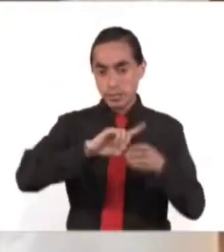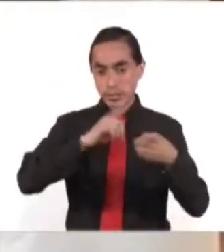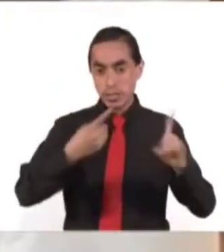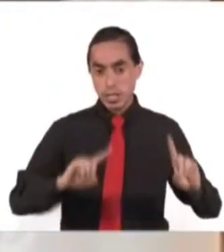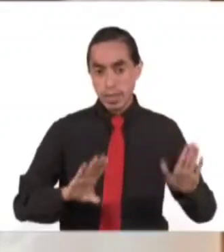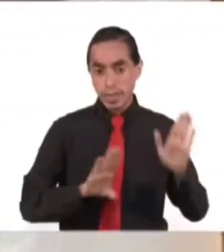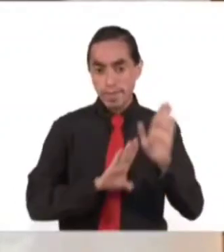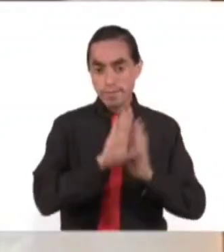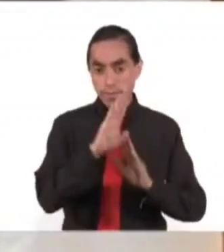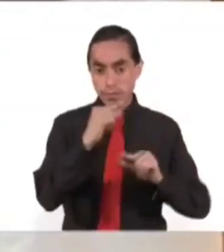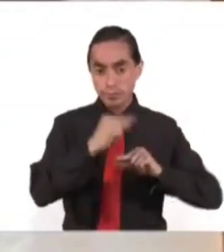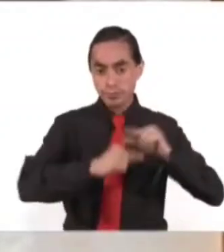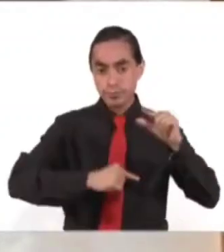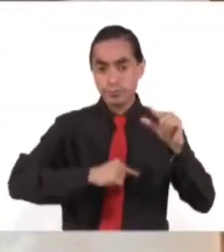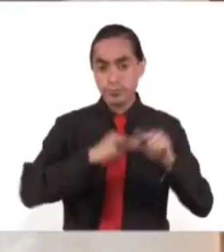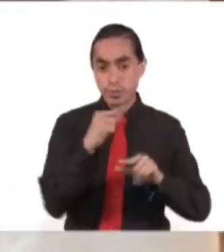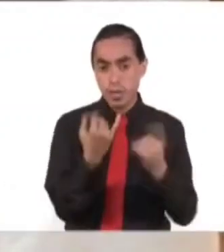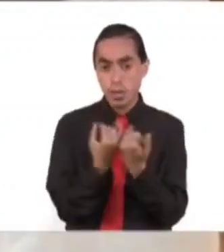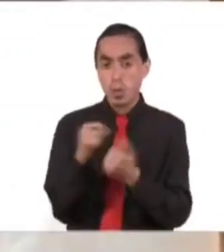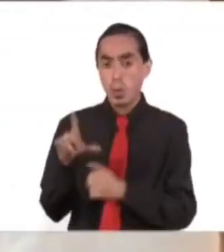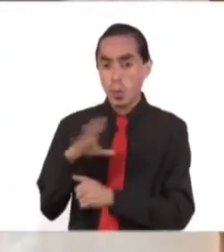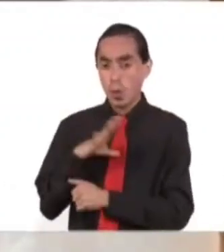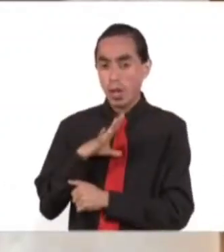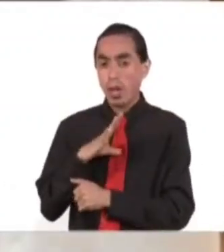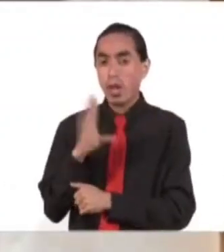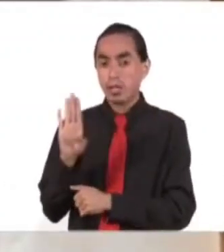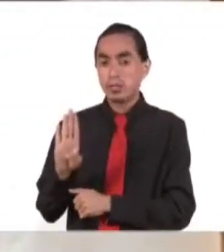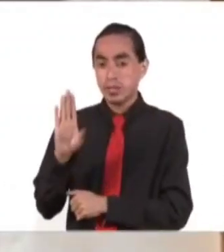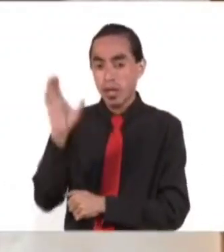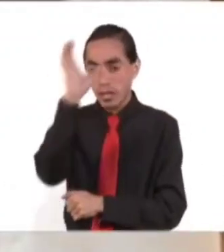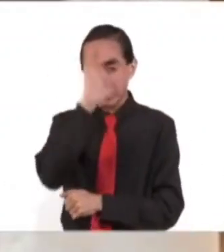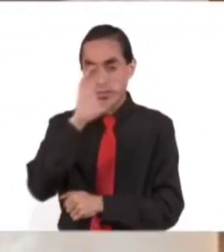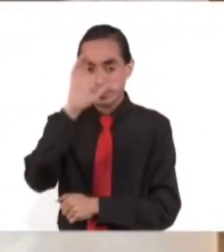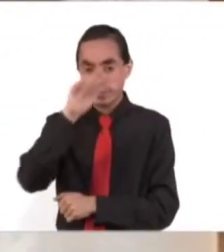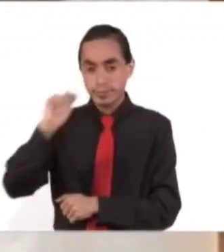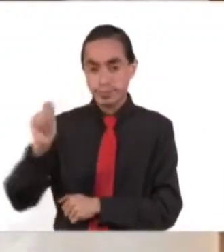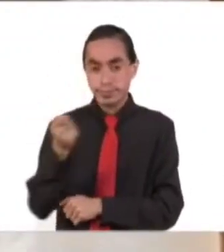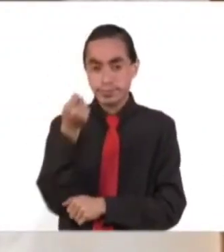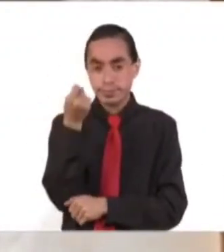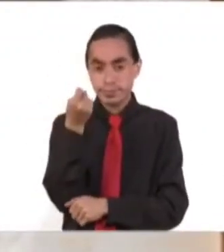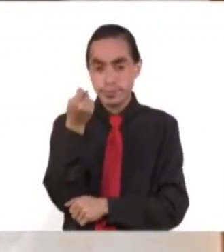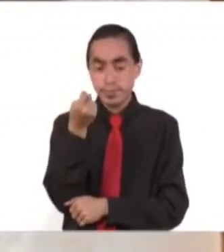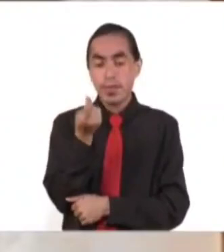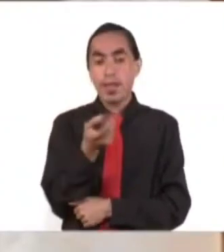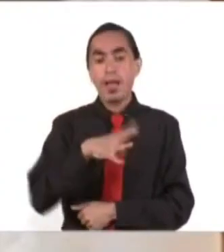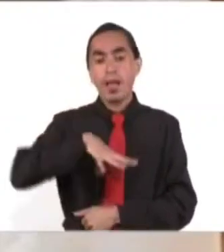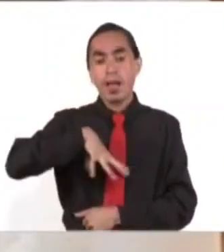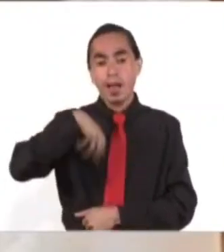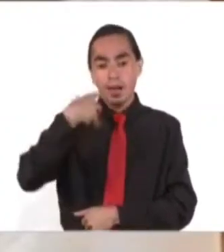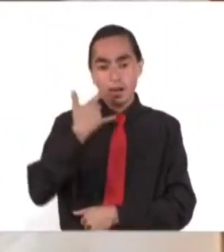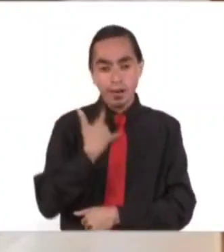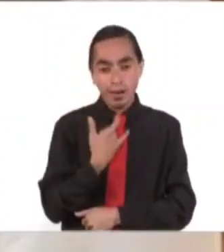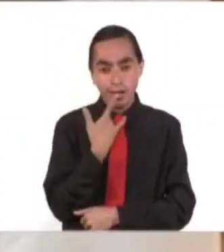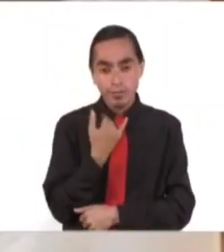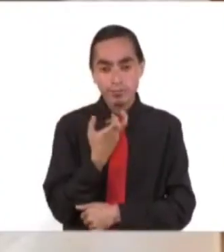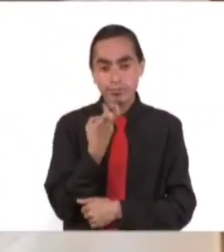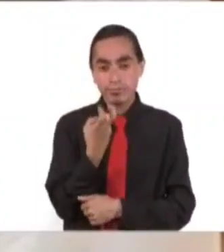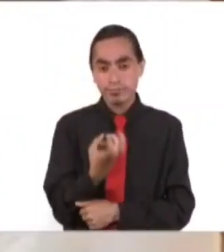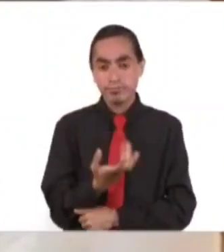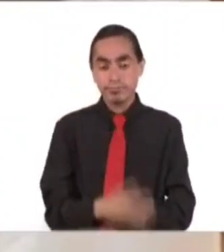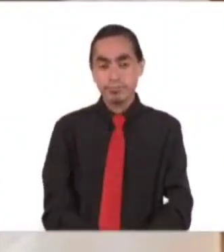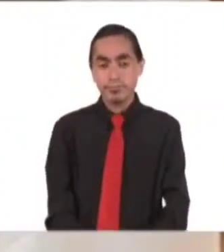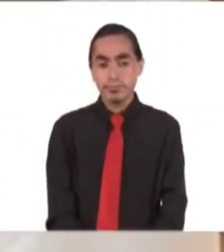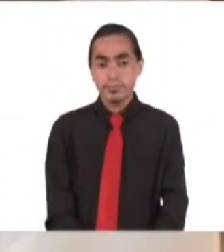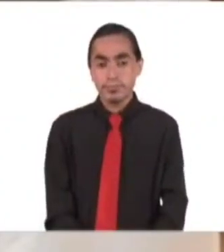manera simultánea al de la ciencia y la tecnología. A este esfuerzo ha respondido